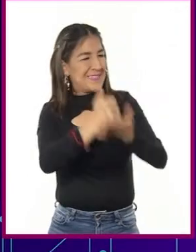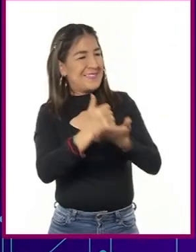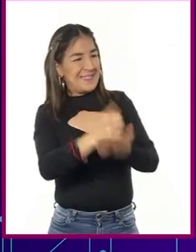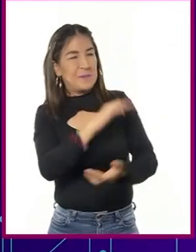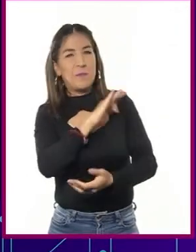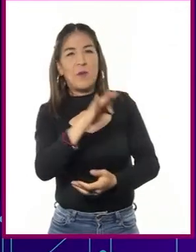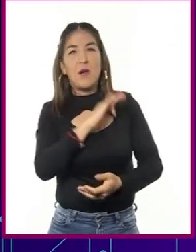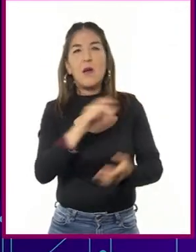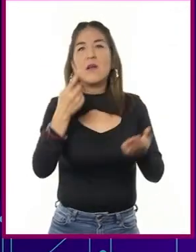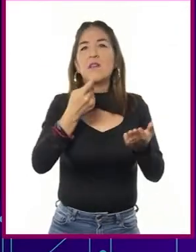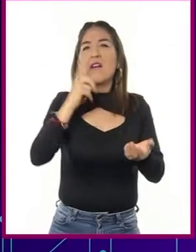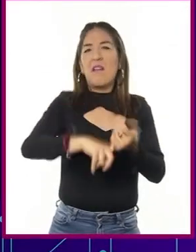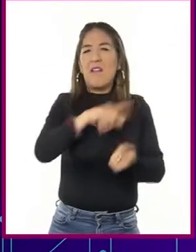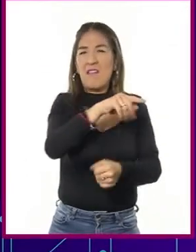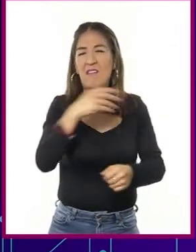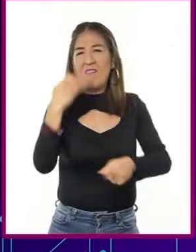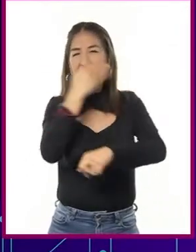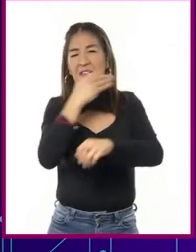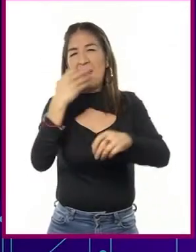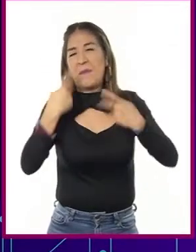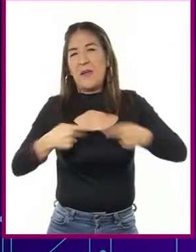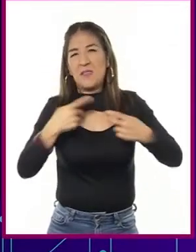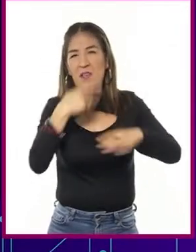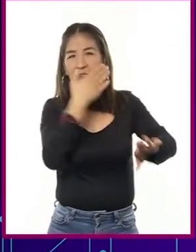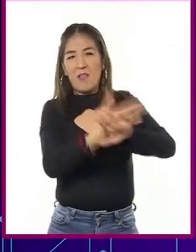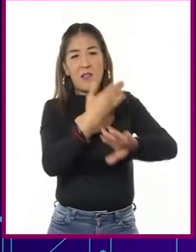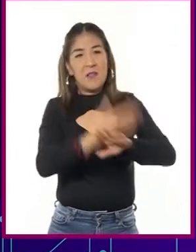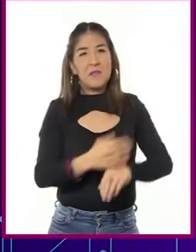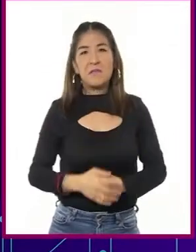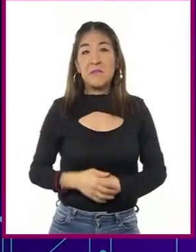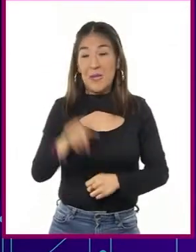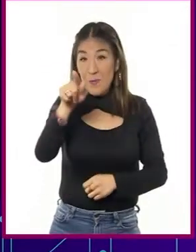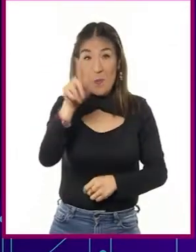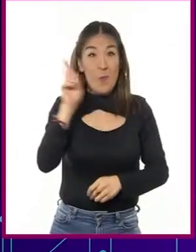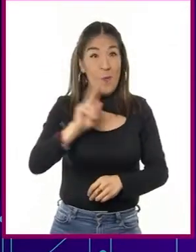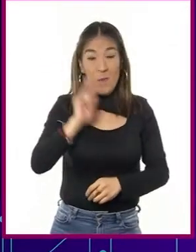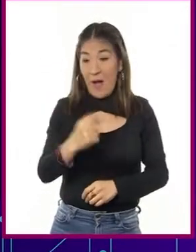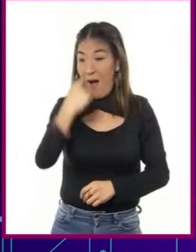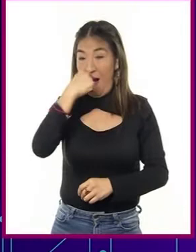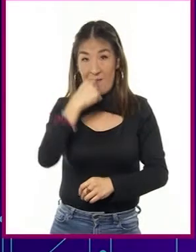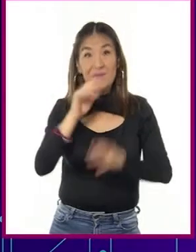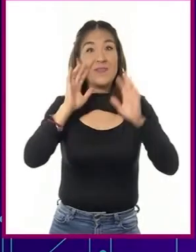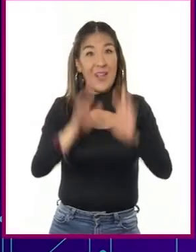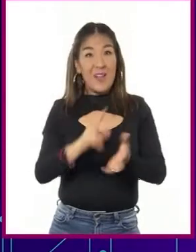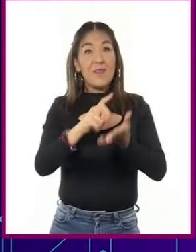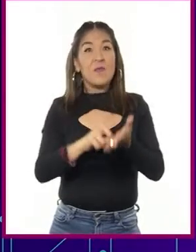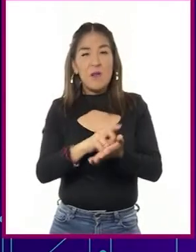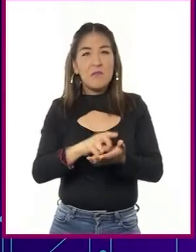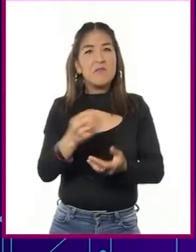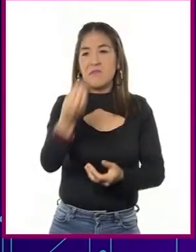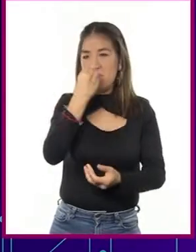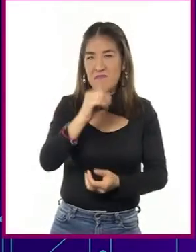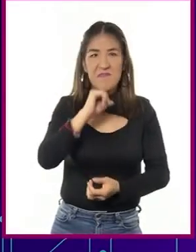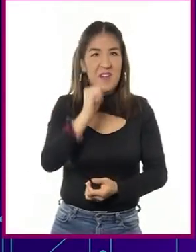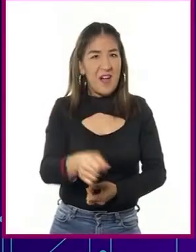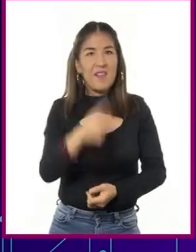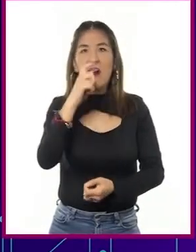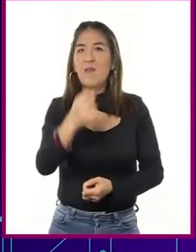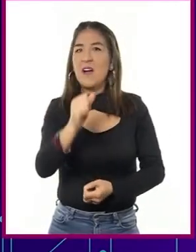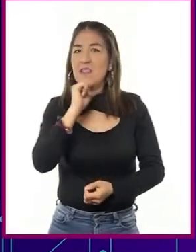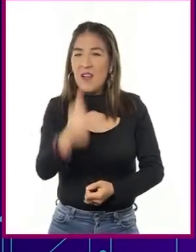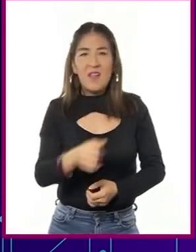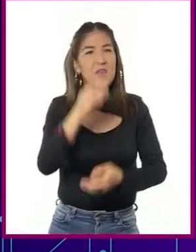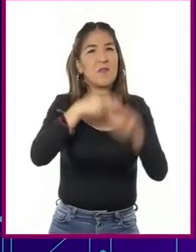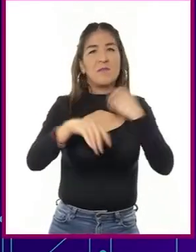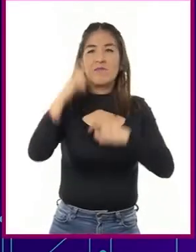habla detrás de ti. No comes, no tomas agua. En realidad solamente estás dando vueltas con el ácido dentro de ti durante horas.